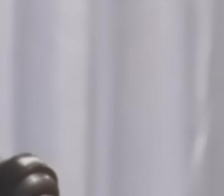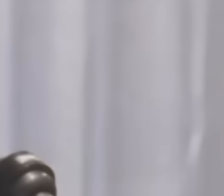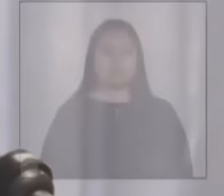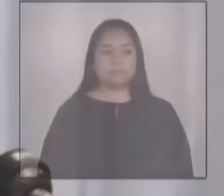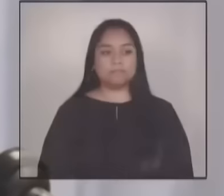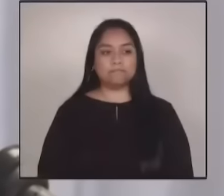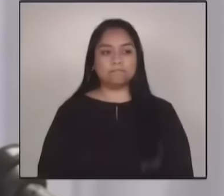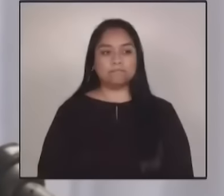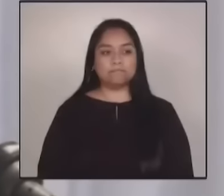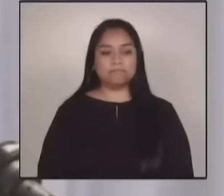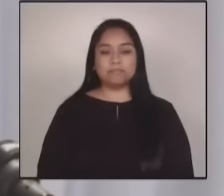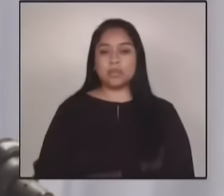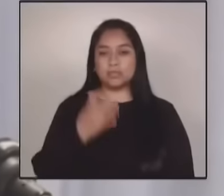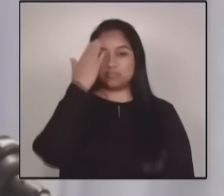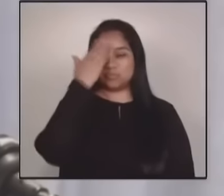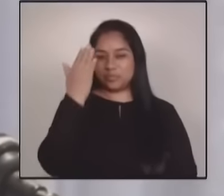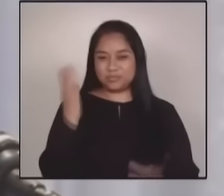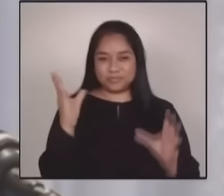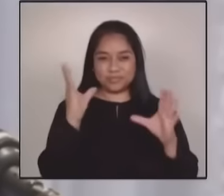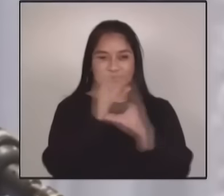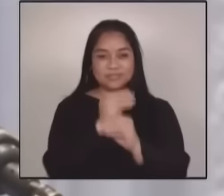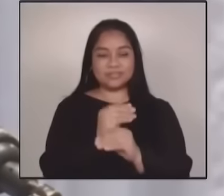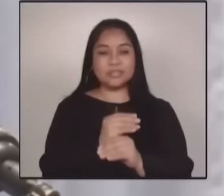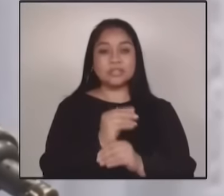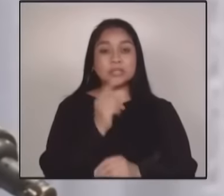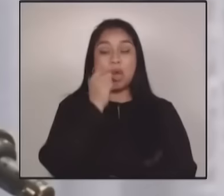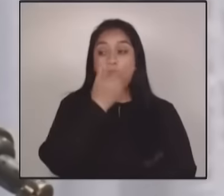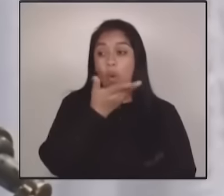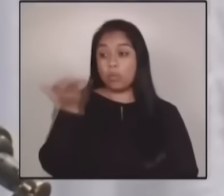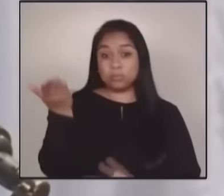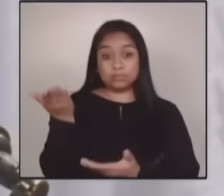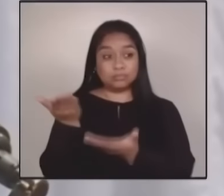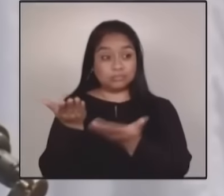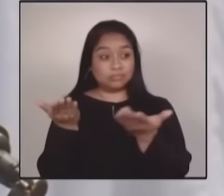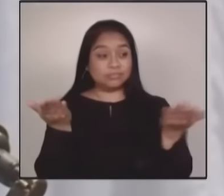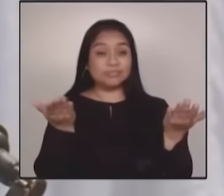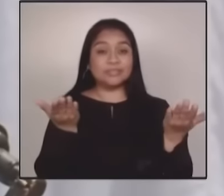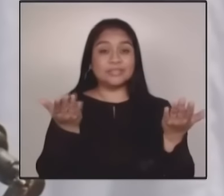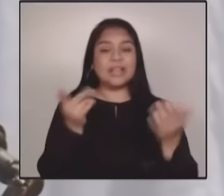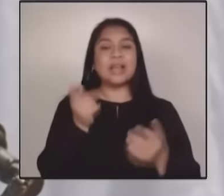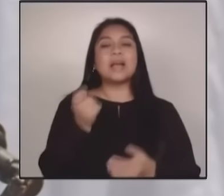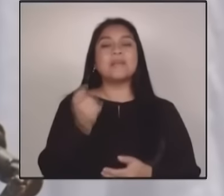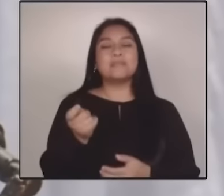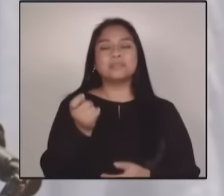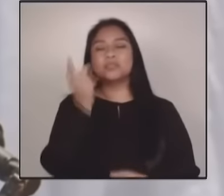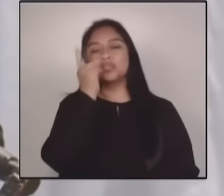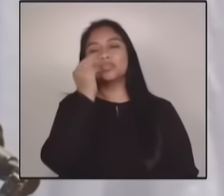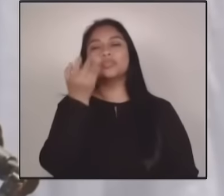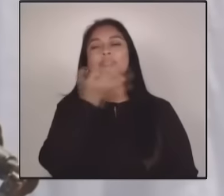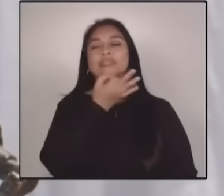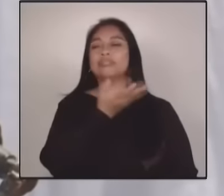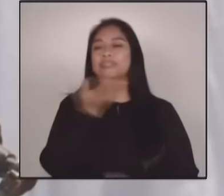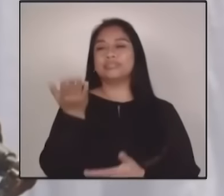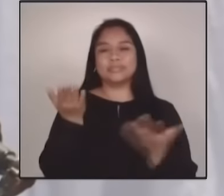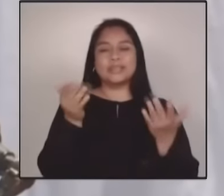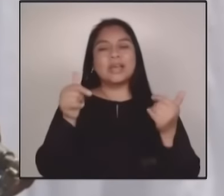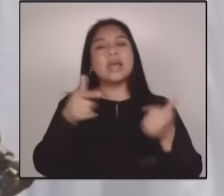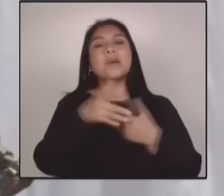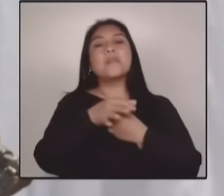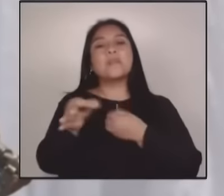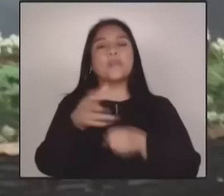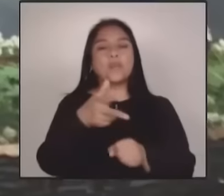Muy buenas noches, señoras y señoras, amigos y amigas, pueblo de